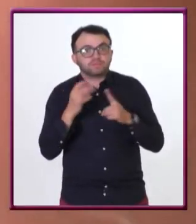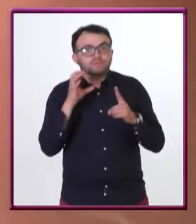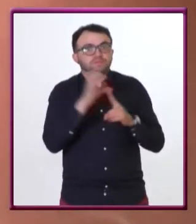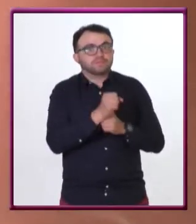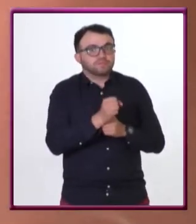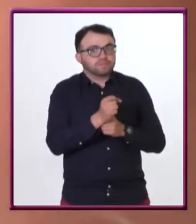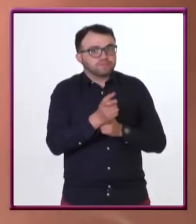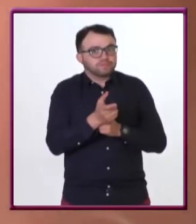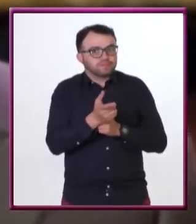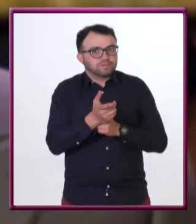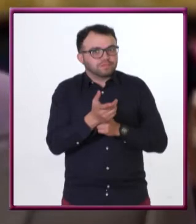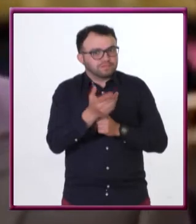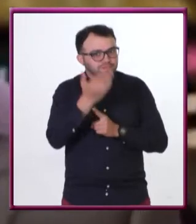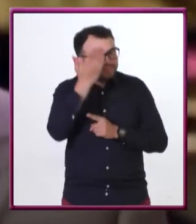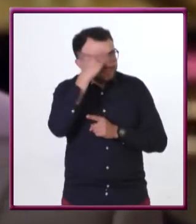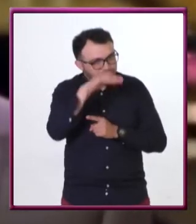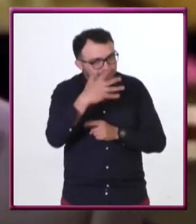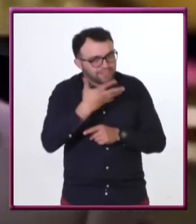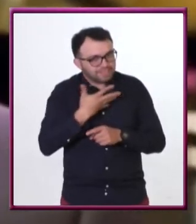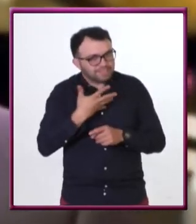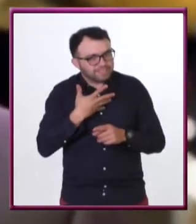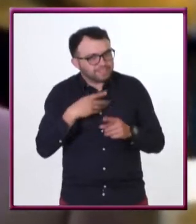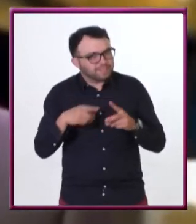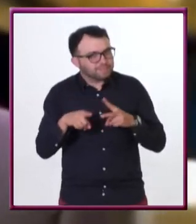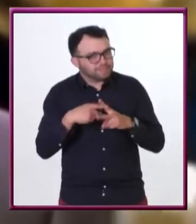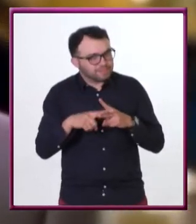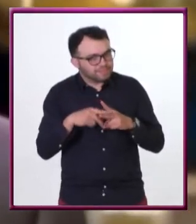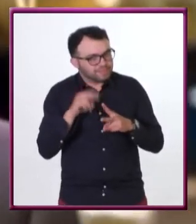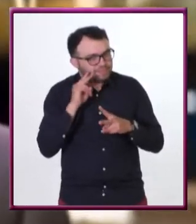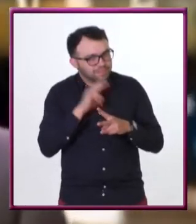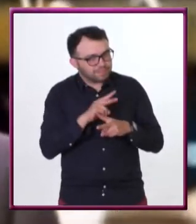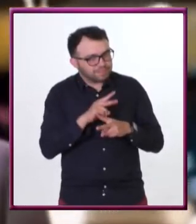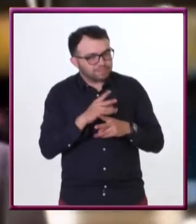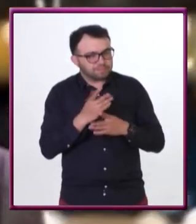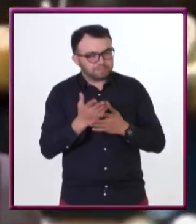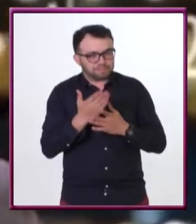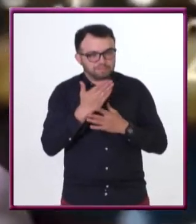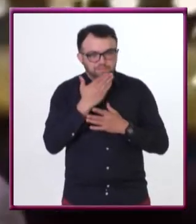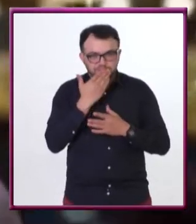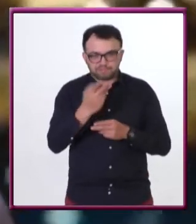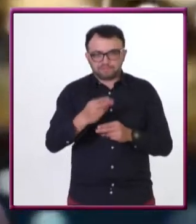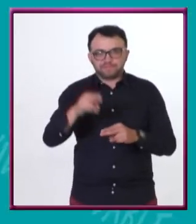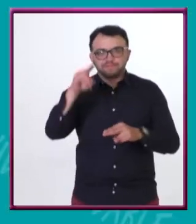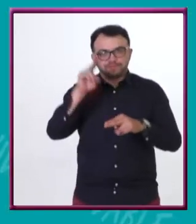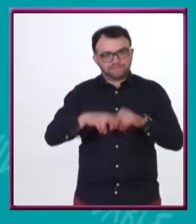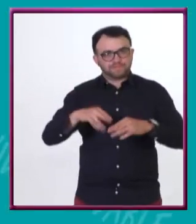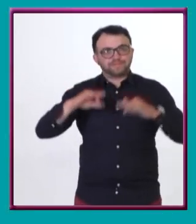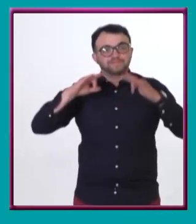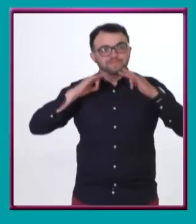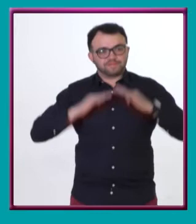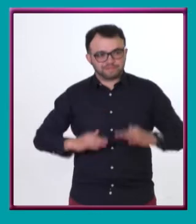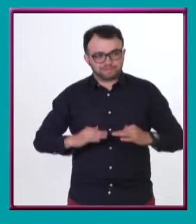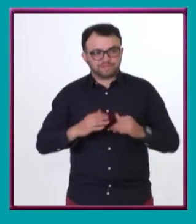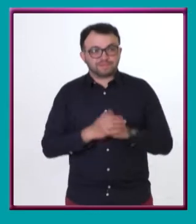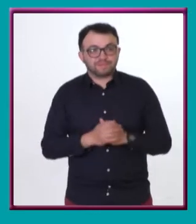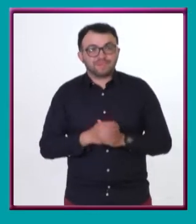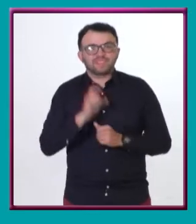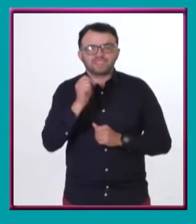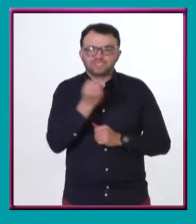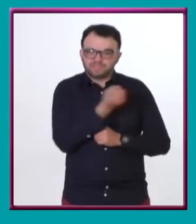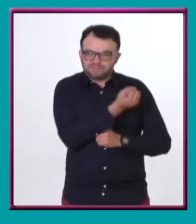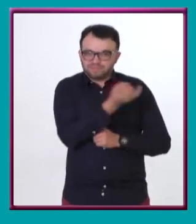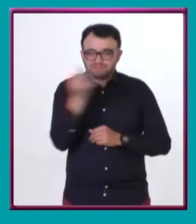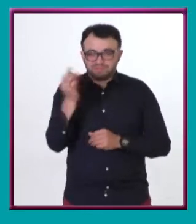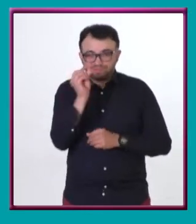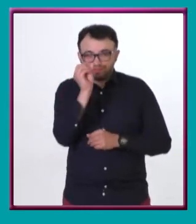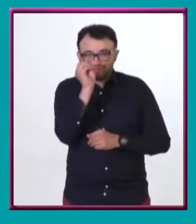resultado? ¿No? Muy bien. Siéntense bien. ¿Listos? La cantidad de granos de